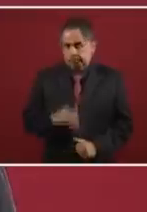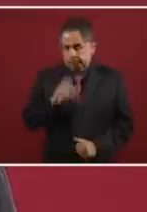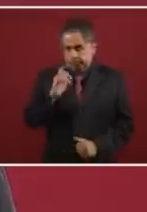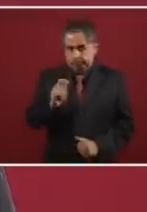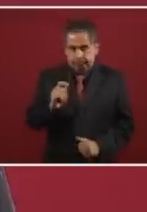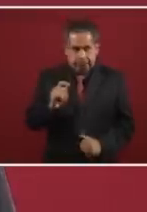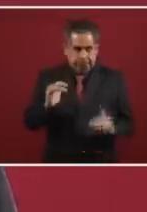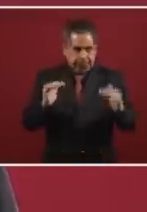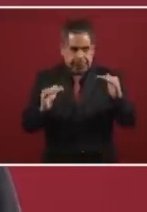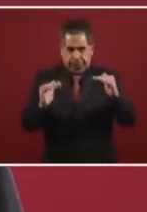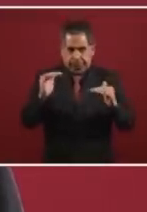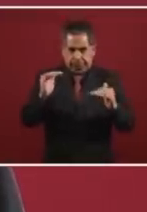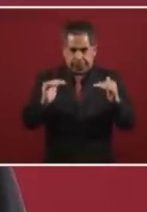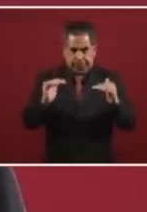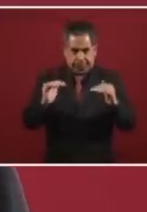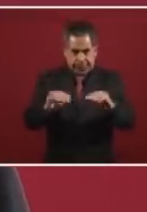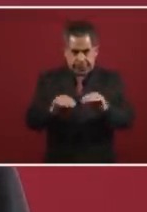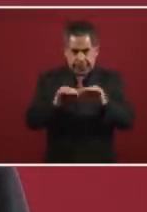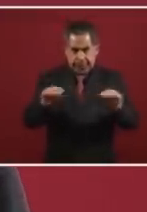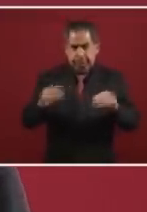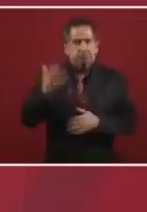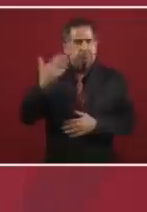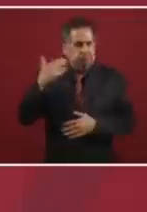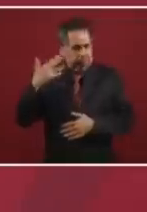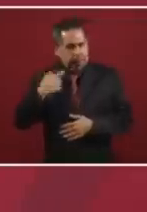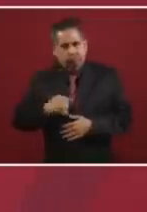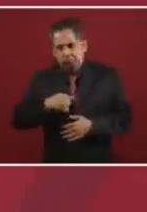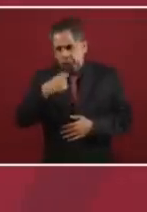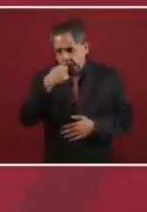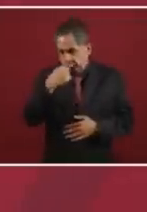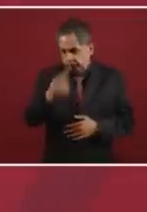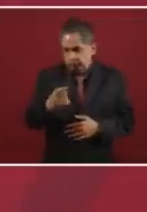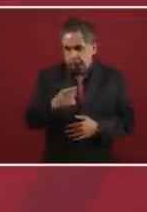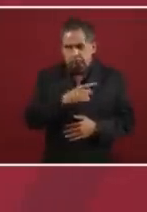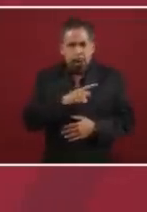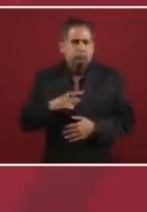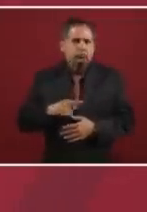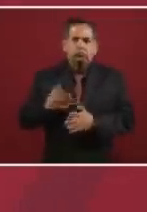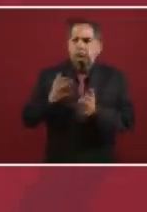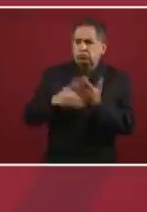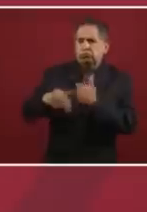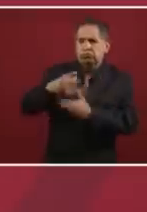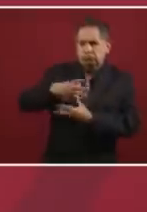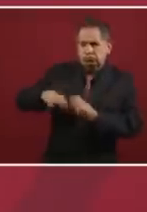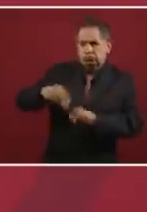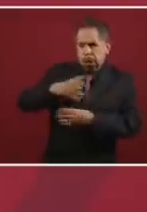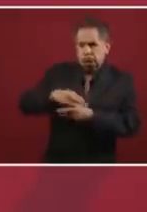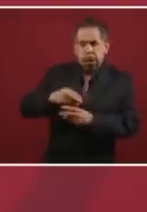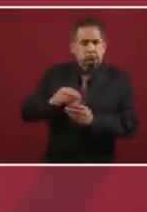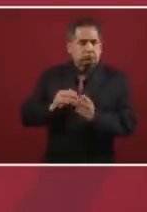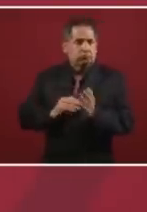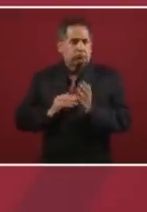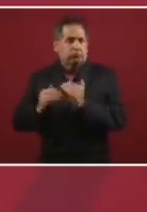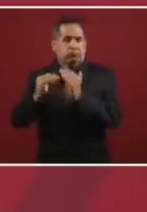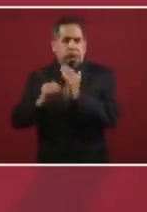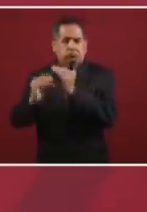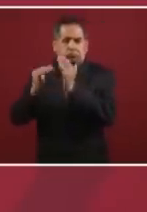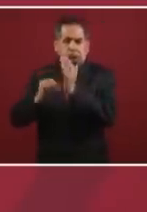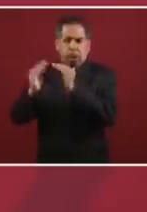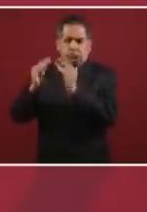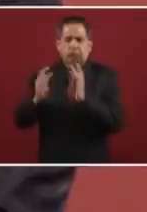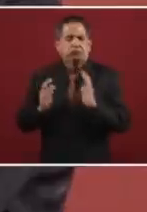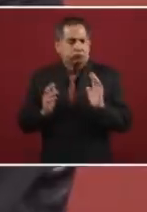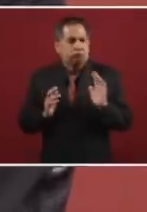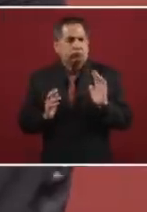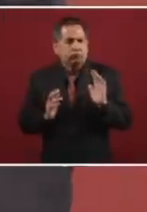lo expresado que haya desarrollo sustentable que y